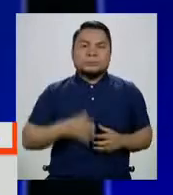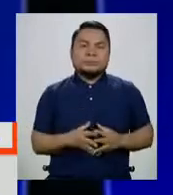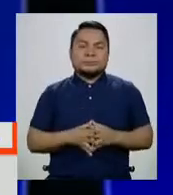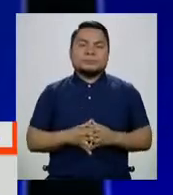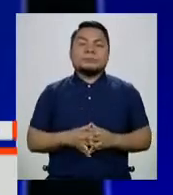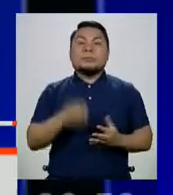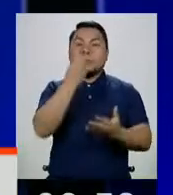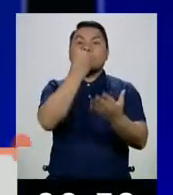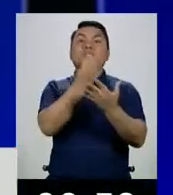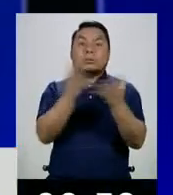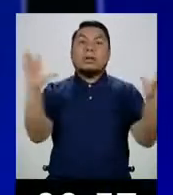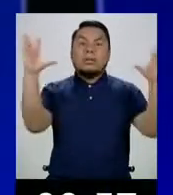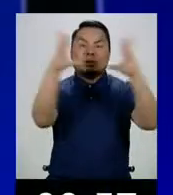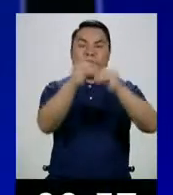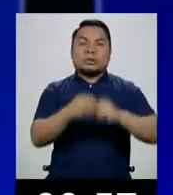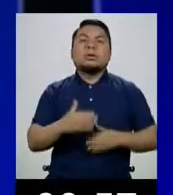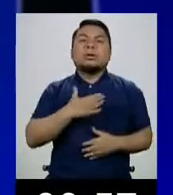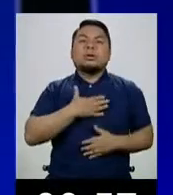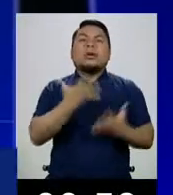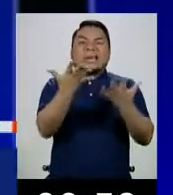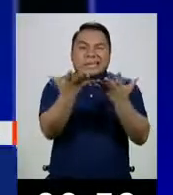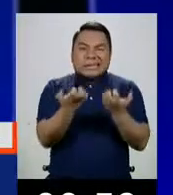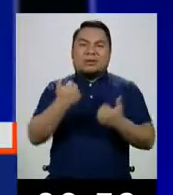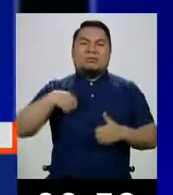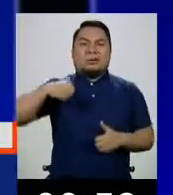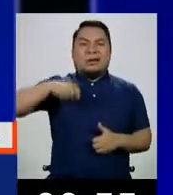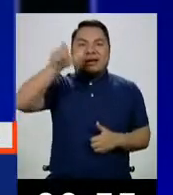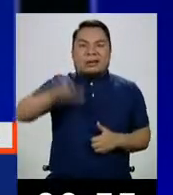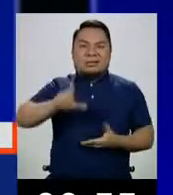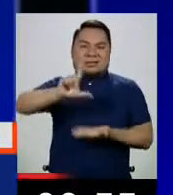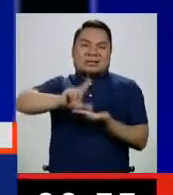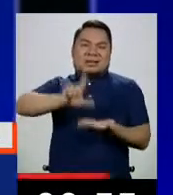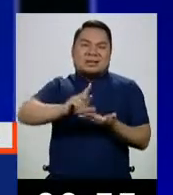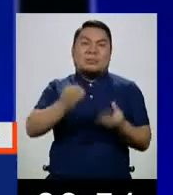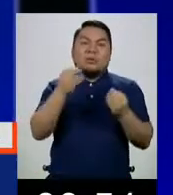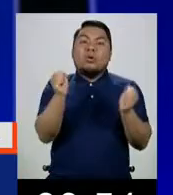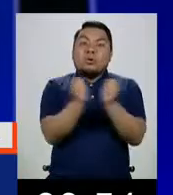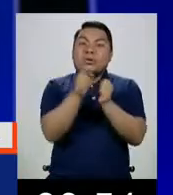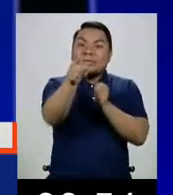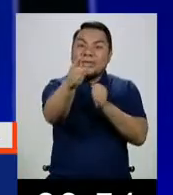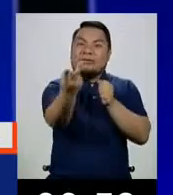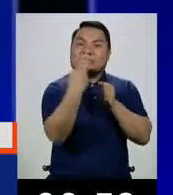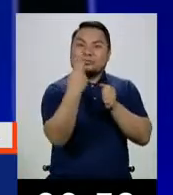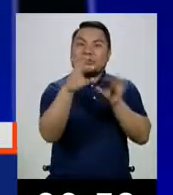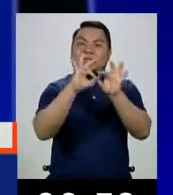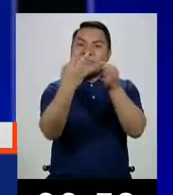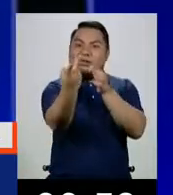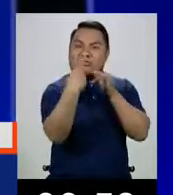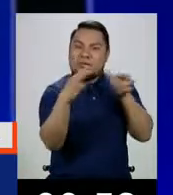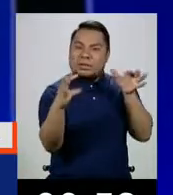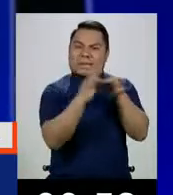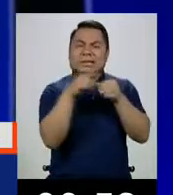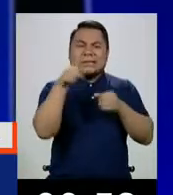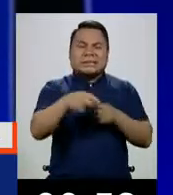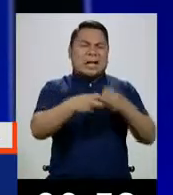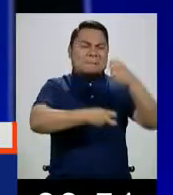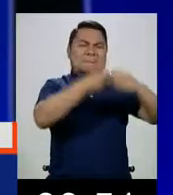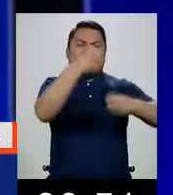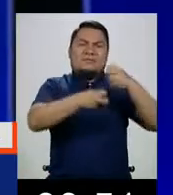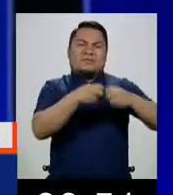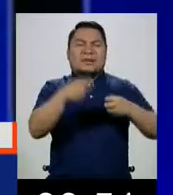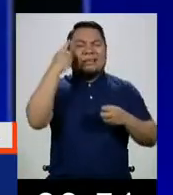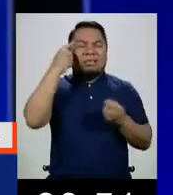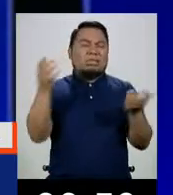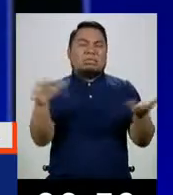muy buenas noches quiero ser alcalde de lima para que contigo y con tu familia la saquemos de esta crisis de